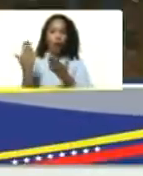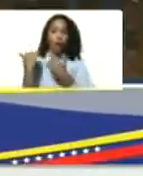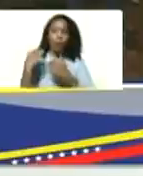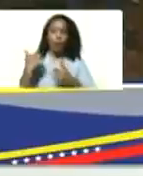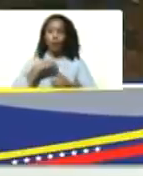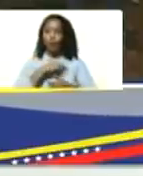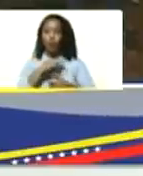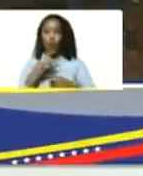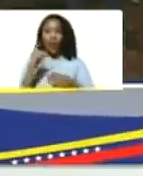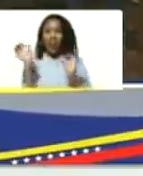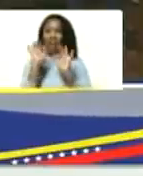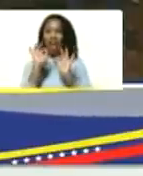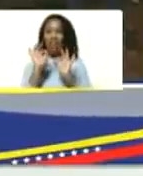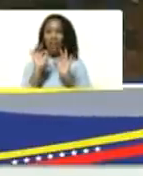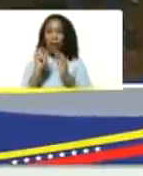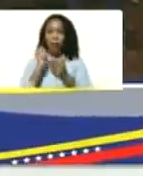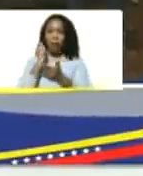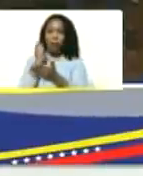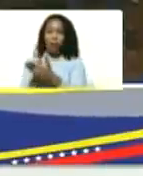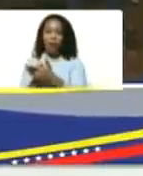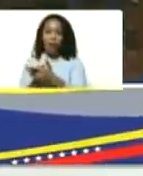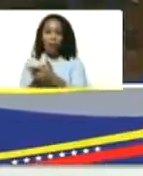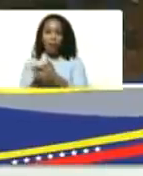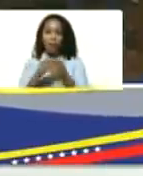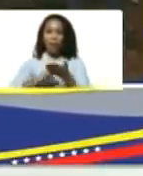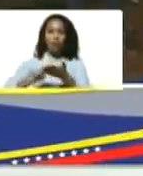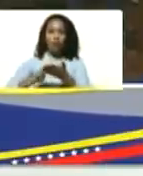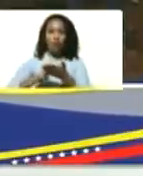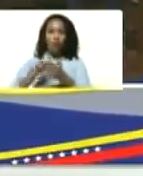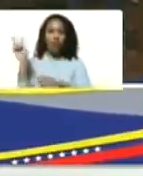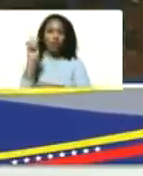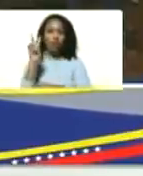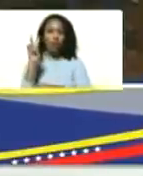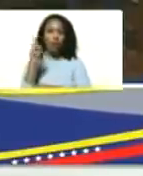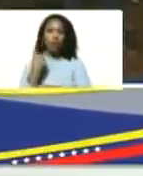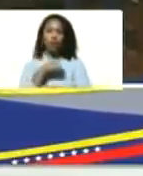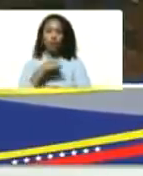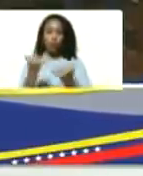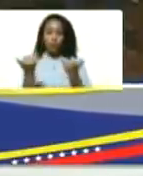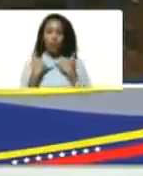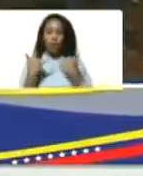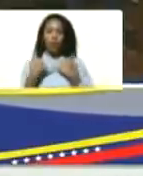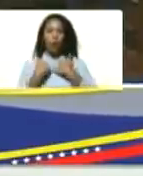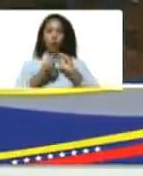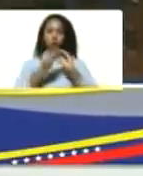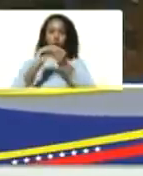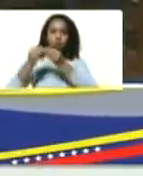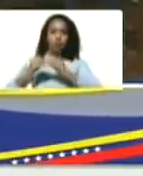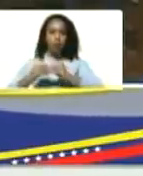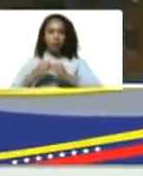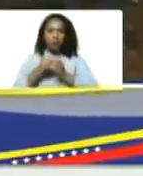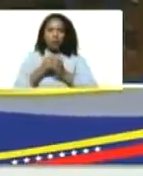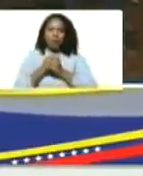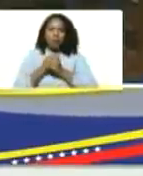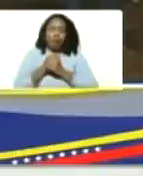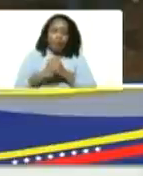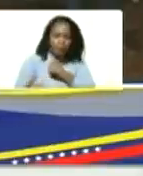nadie ha puesto medio para que se recuperaba venezuela lo hemos hecho nosotros pariendo